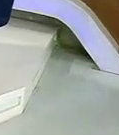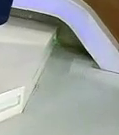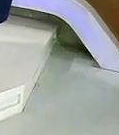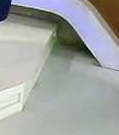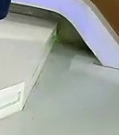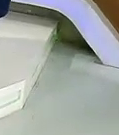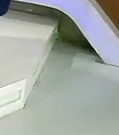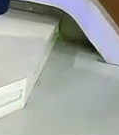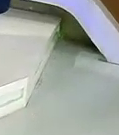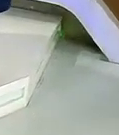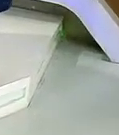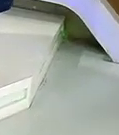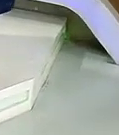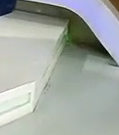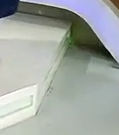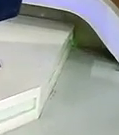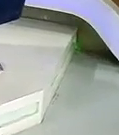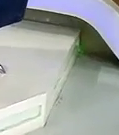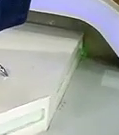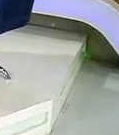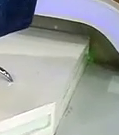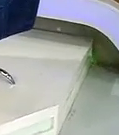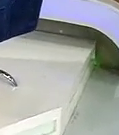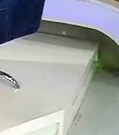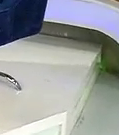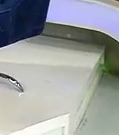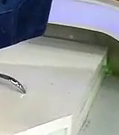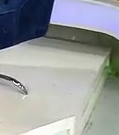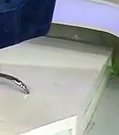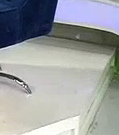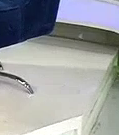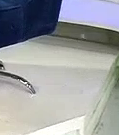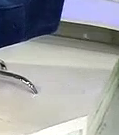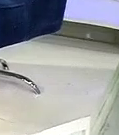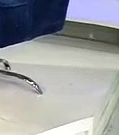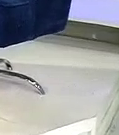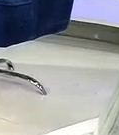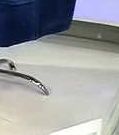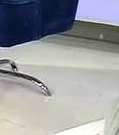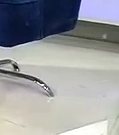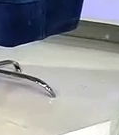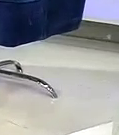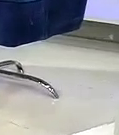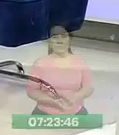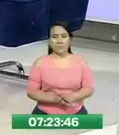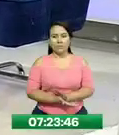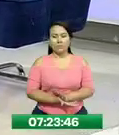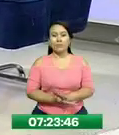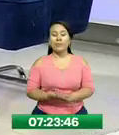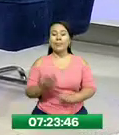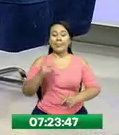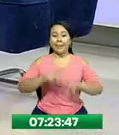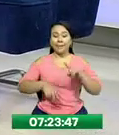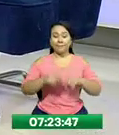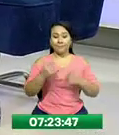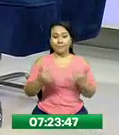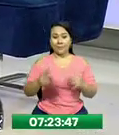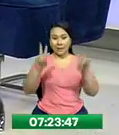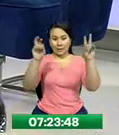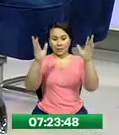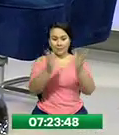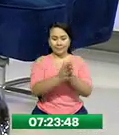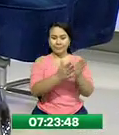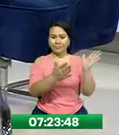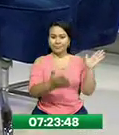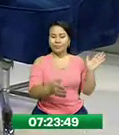Televidentes, la eventual concesión de las empresas estratégicas del Estado ecuatoriano vuelve a copar los titulares de prensa y por ende